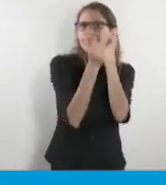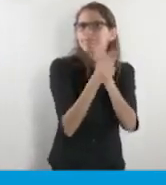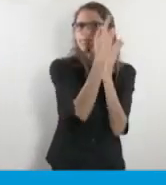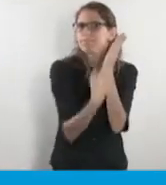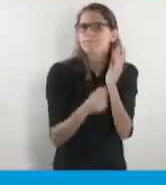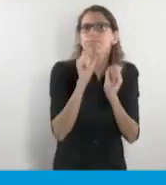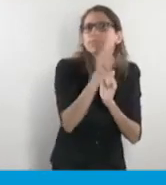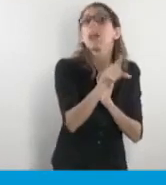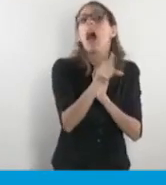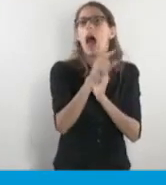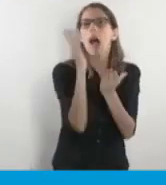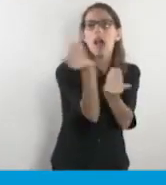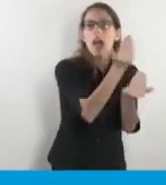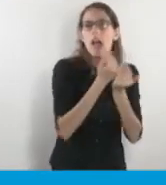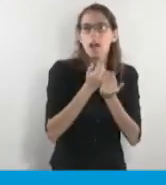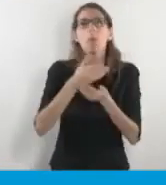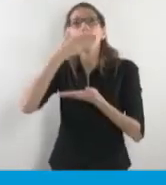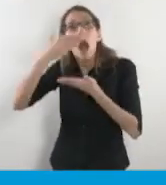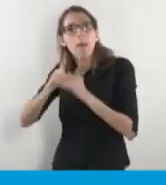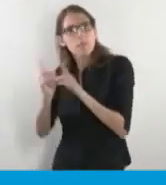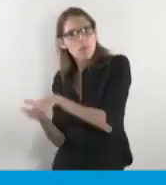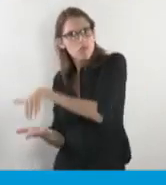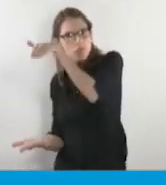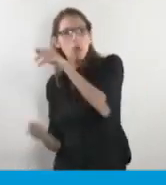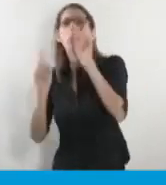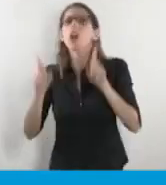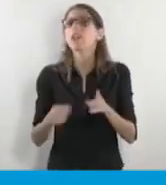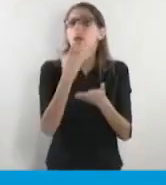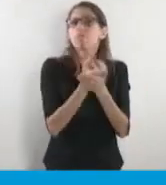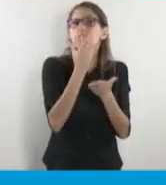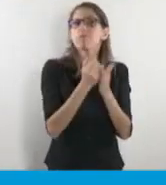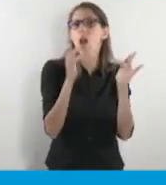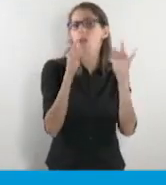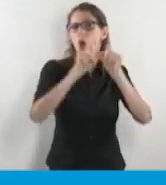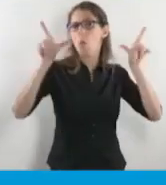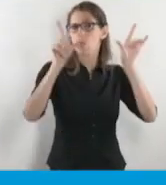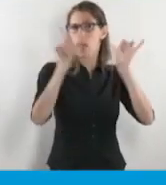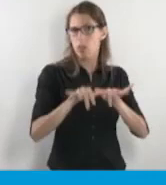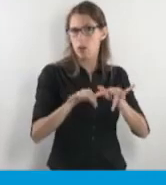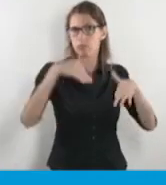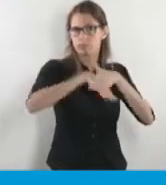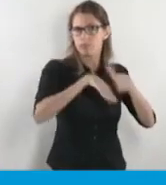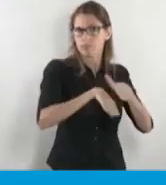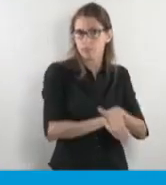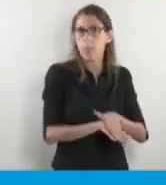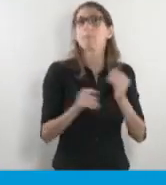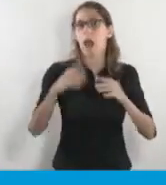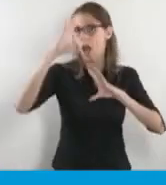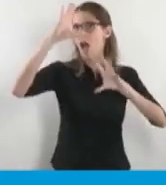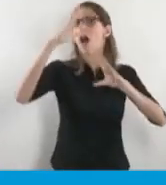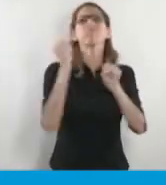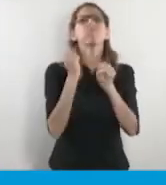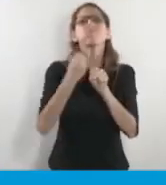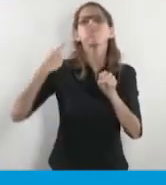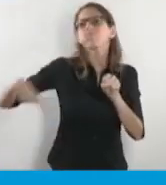tanto en papel como en digital para que quede una memoria una memoria institucional de estas gestiones bueno bueno buenísimo